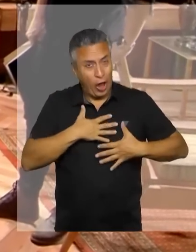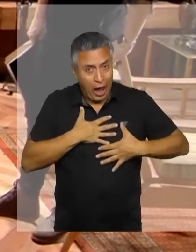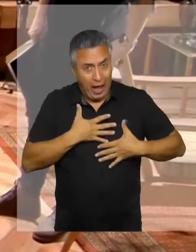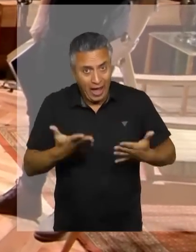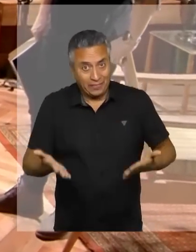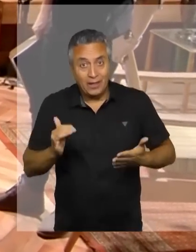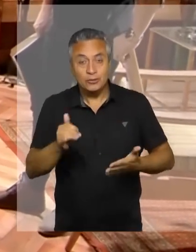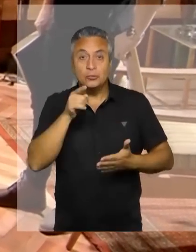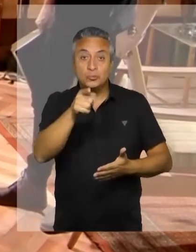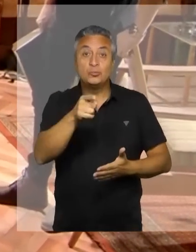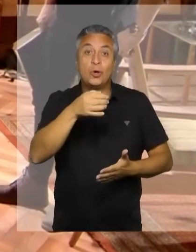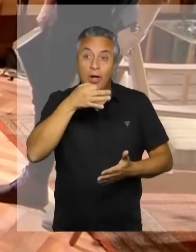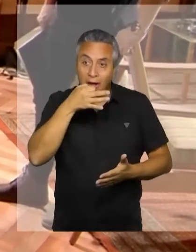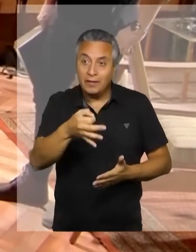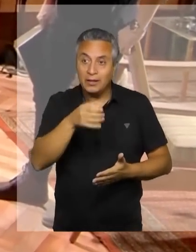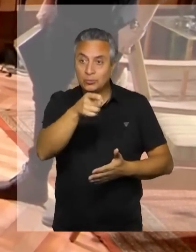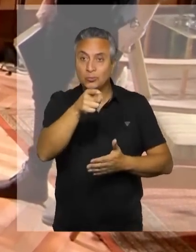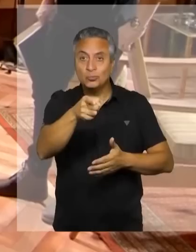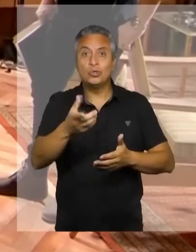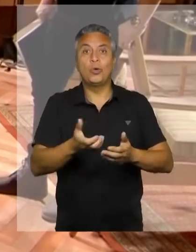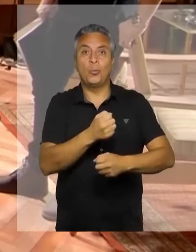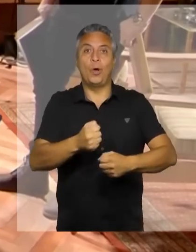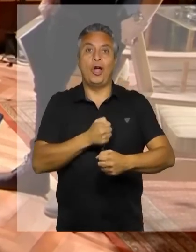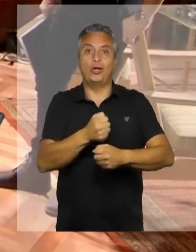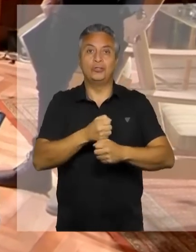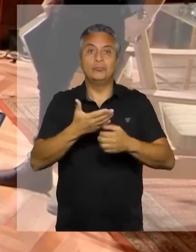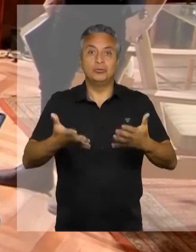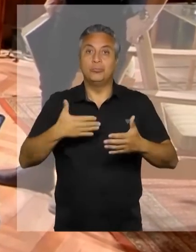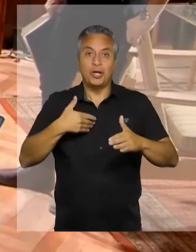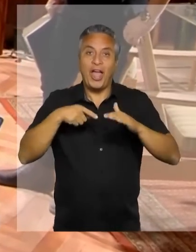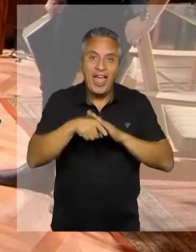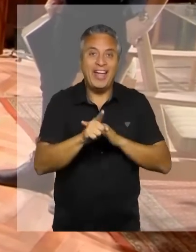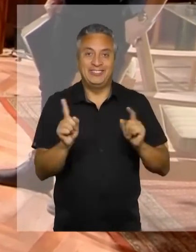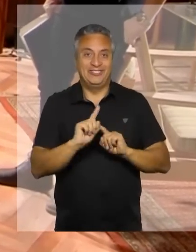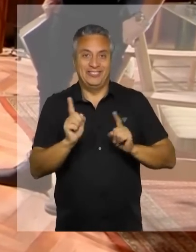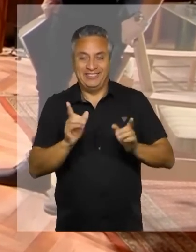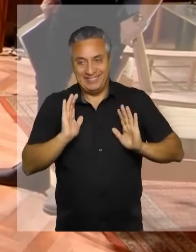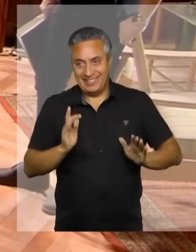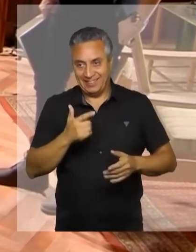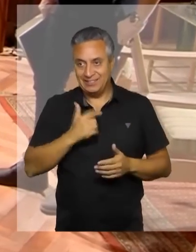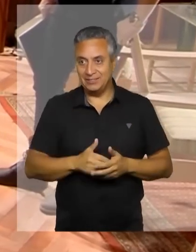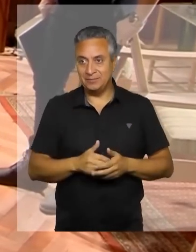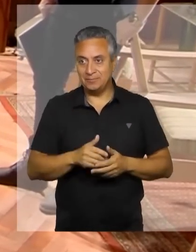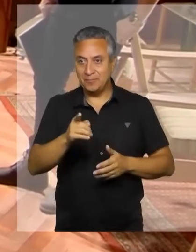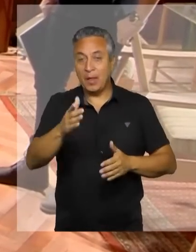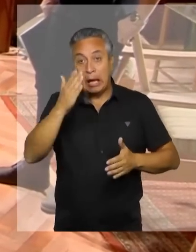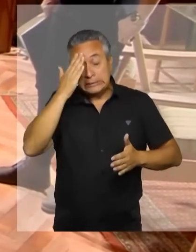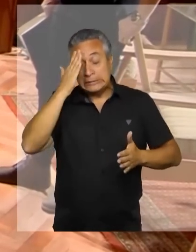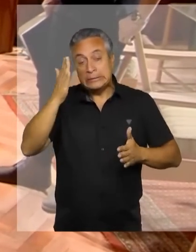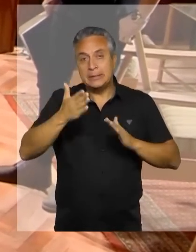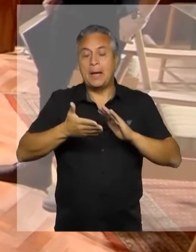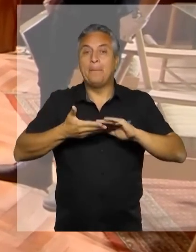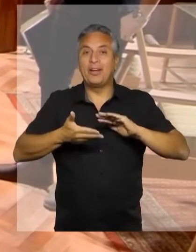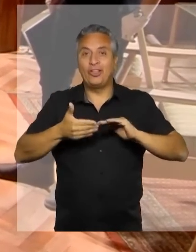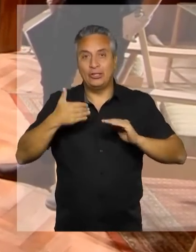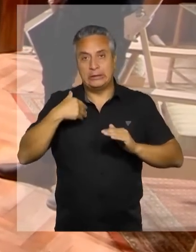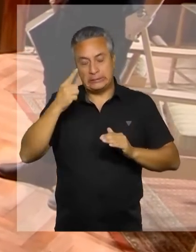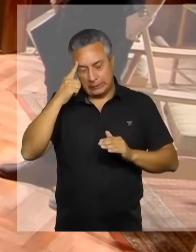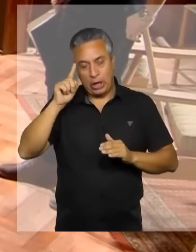usted había dicho que usted iba a cocinar, yo por eso no me metí. Hola, Rita. Chuta, perdón, cambié de